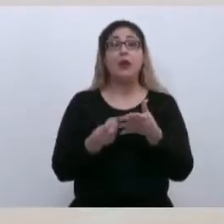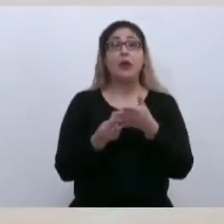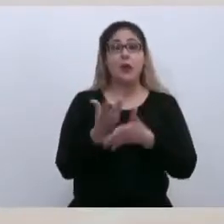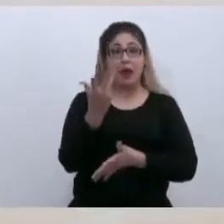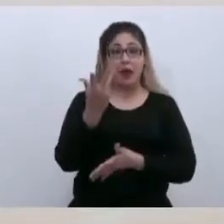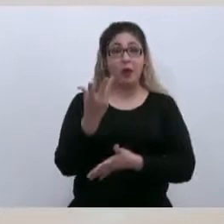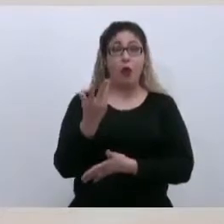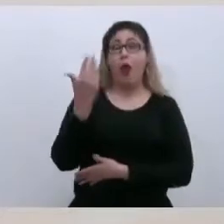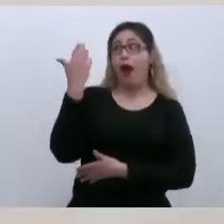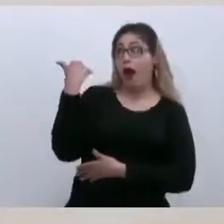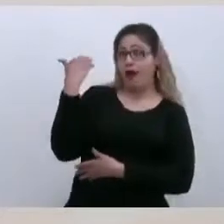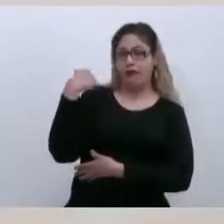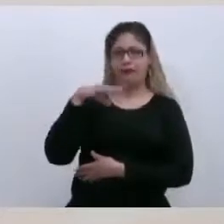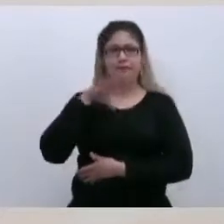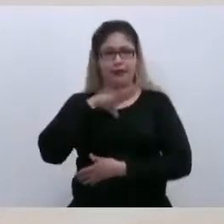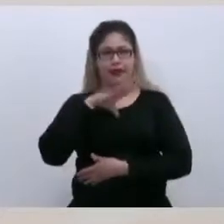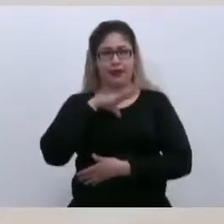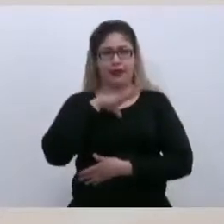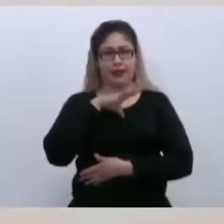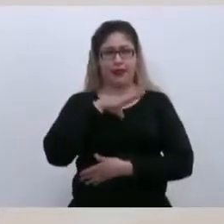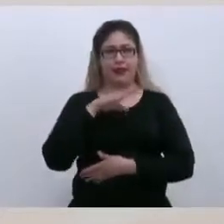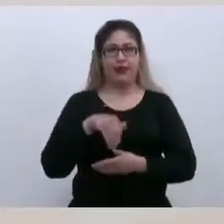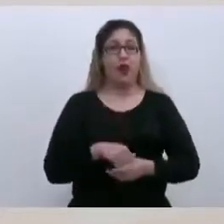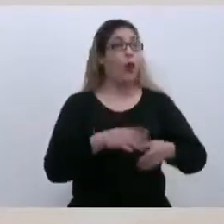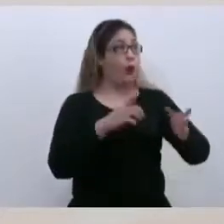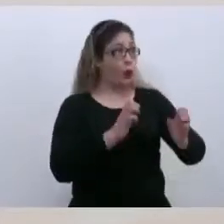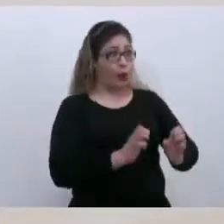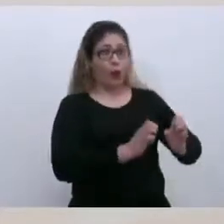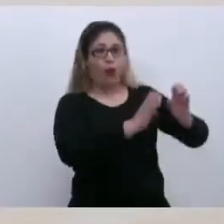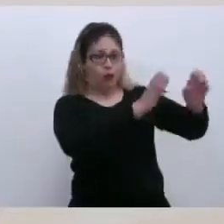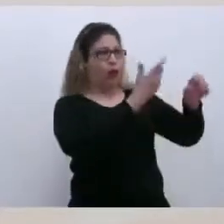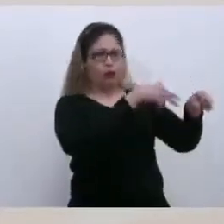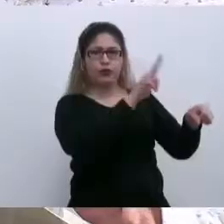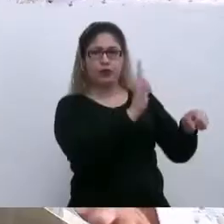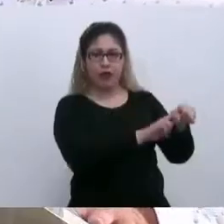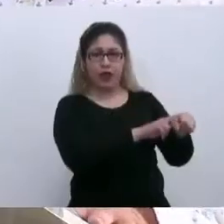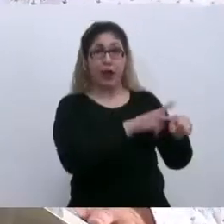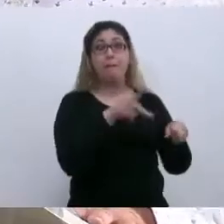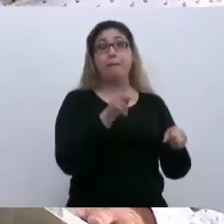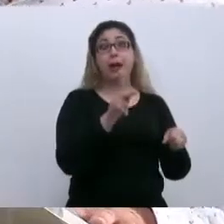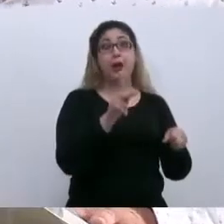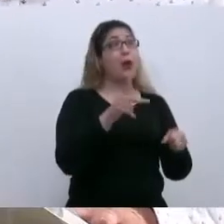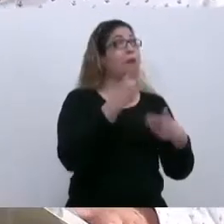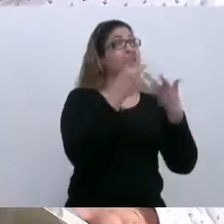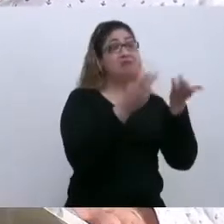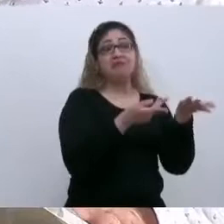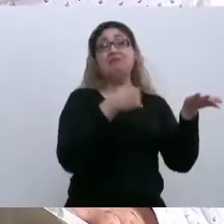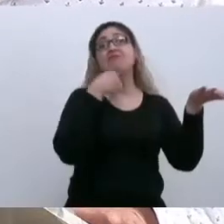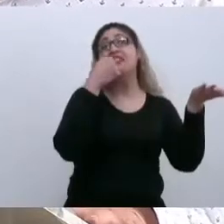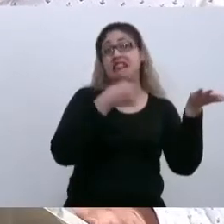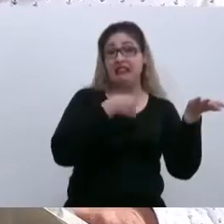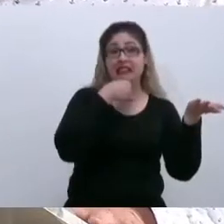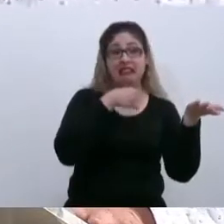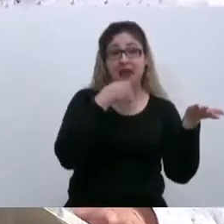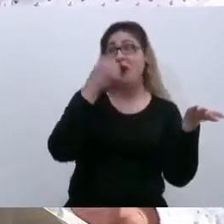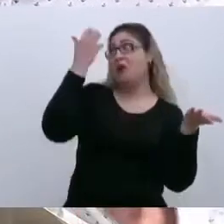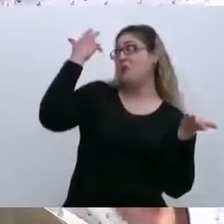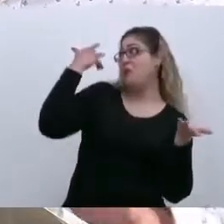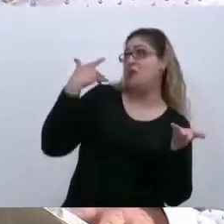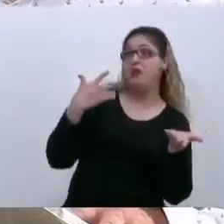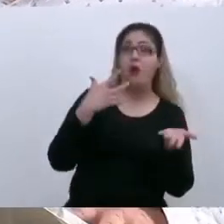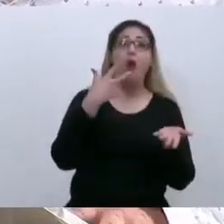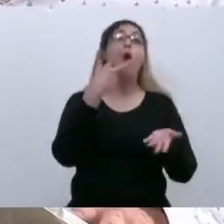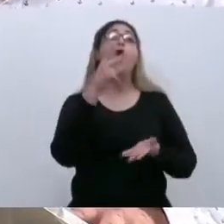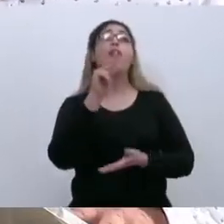viejo hospital que tiene cerca de 80 años funcionando como tal. Nuestros médicos y enfermeras contarán